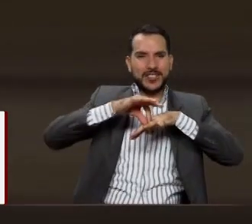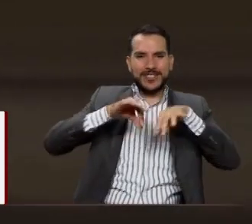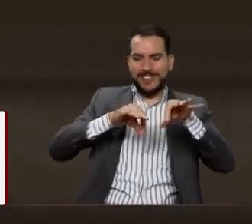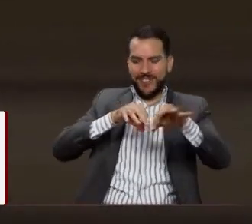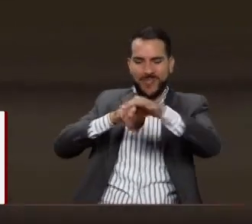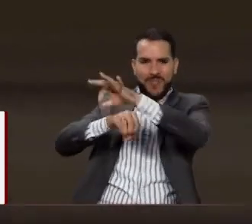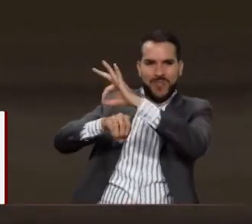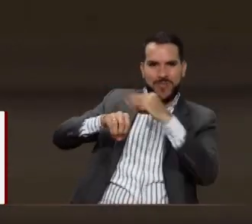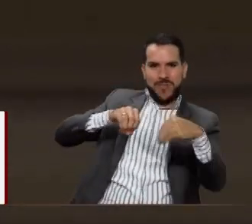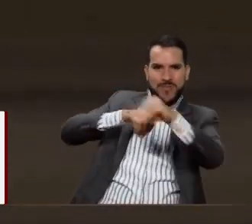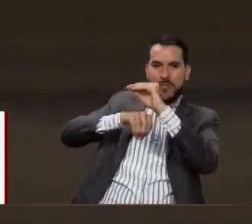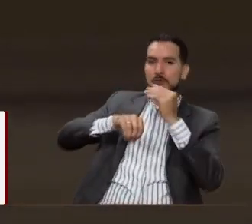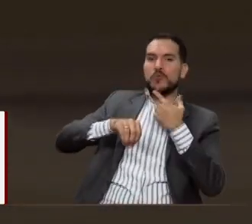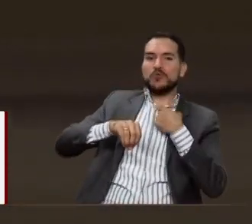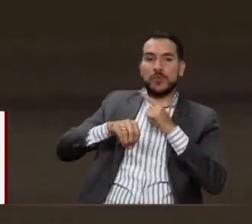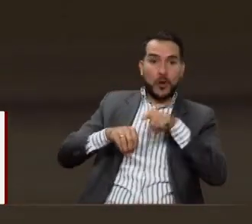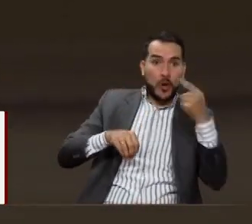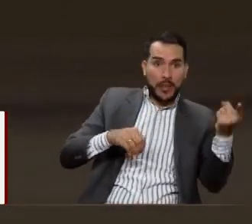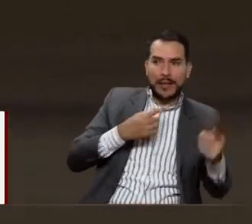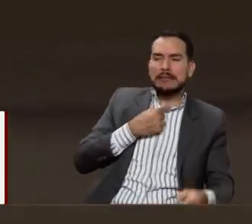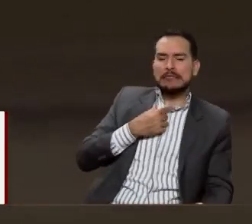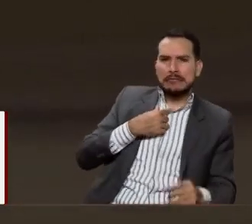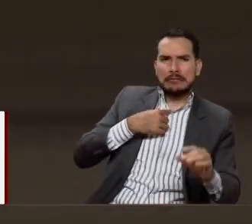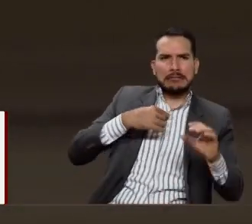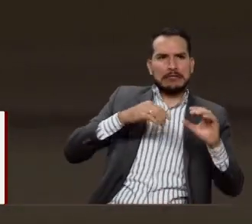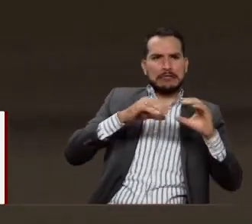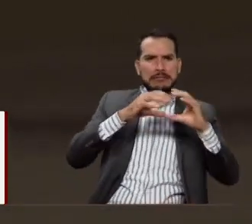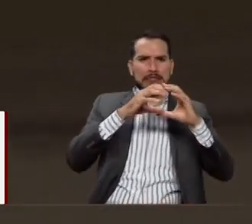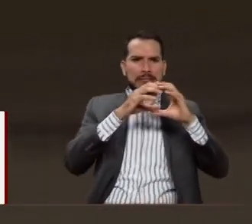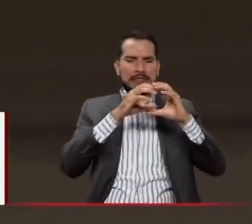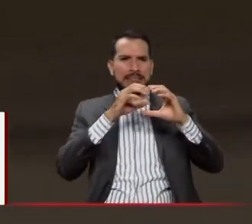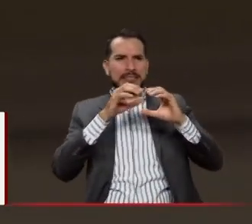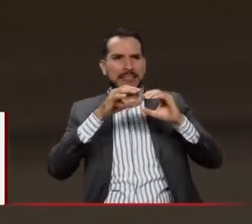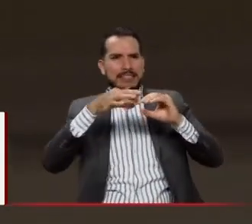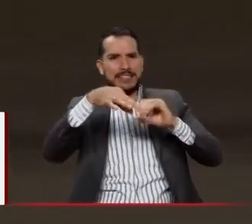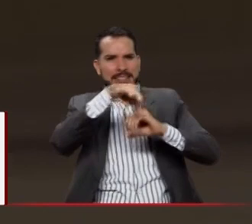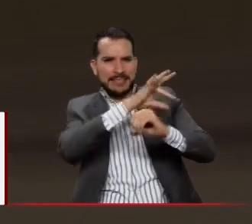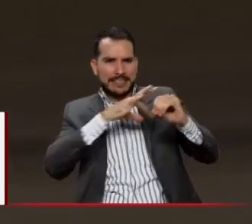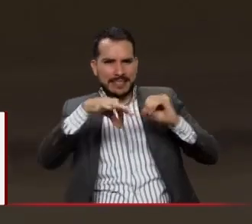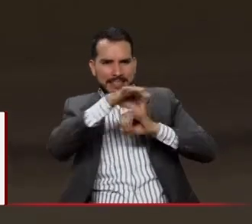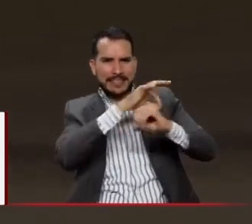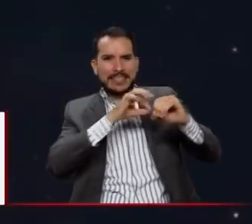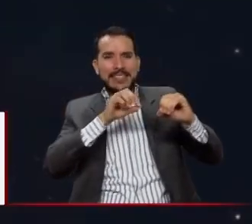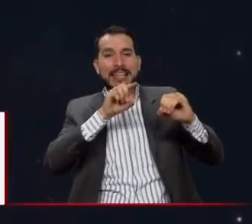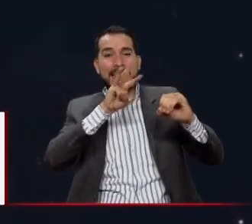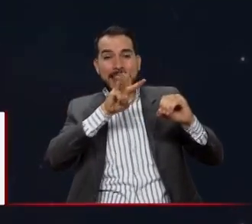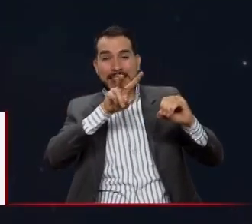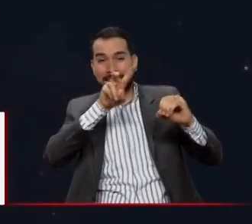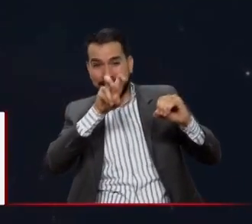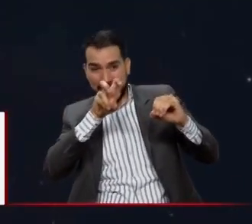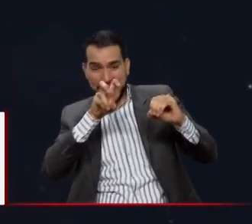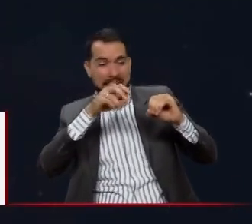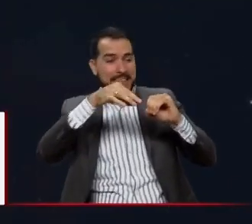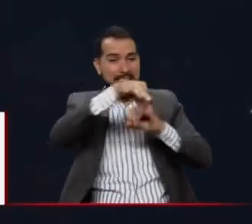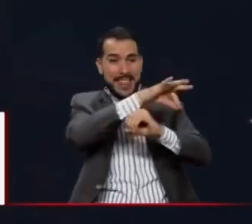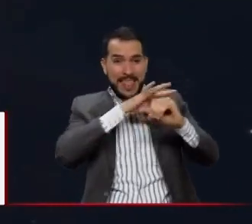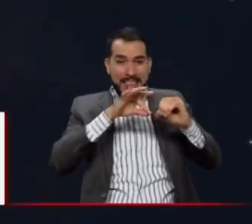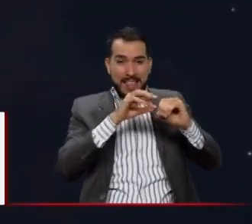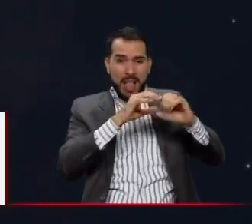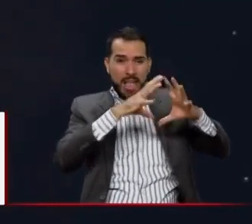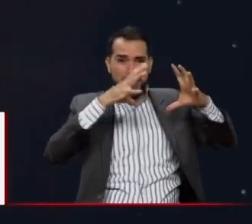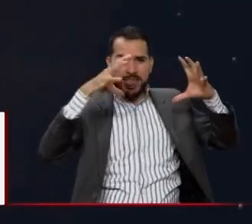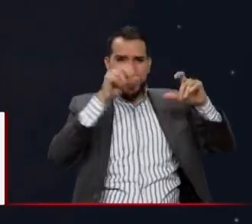j1407b con 37 anillos y un diámetro de 190 millones de kilm Yo diría que mi planeta favorito